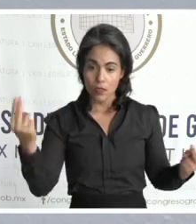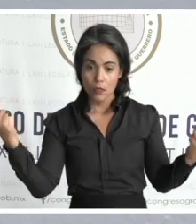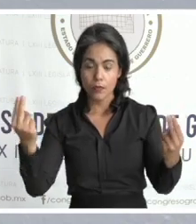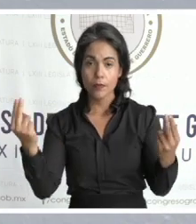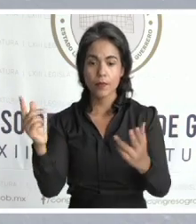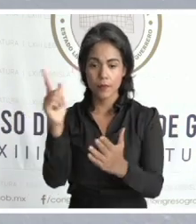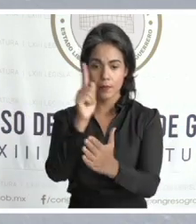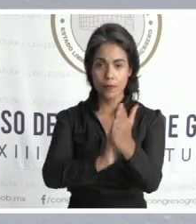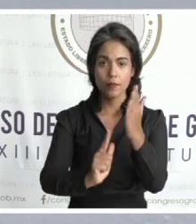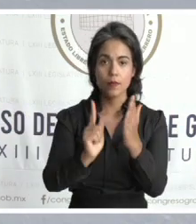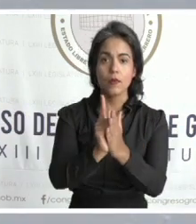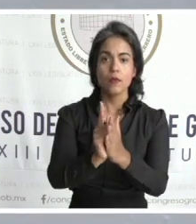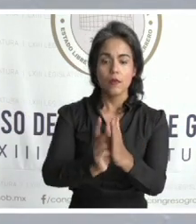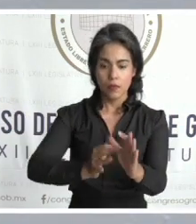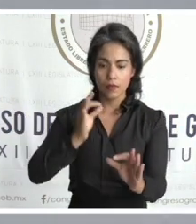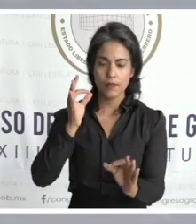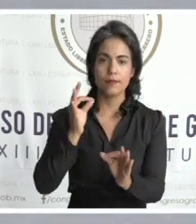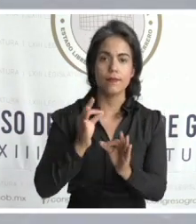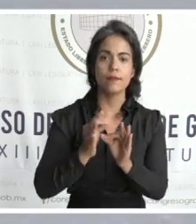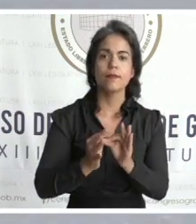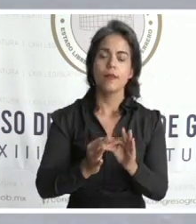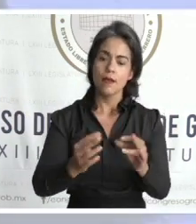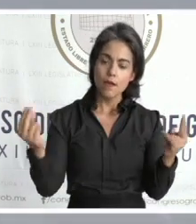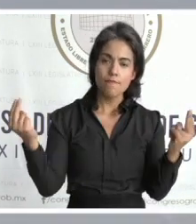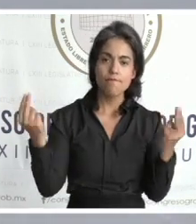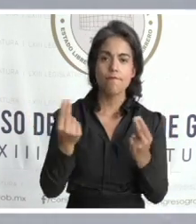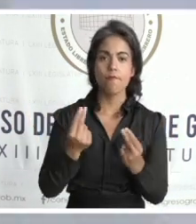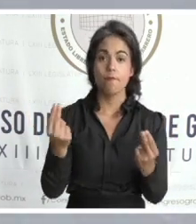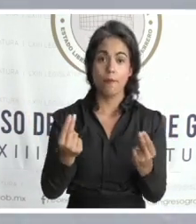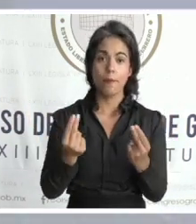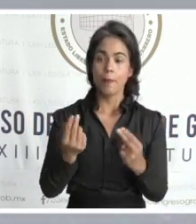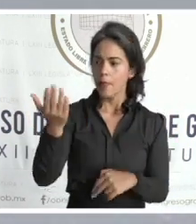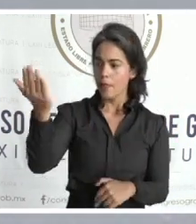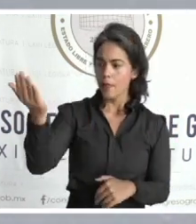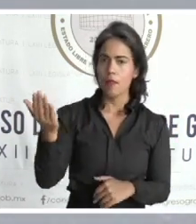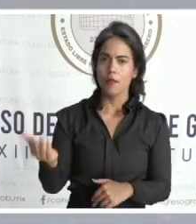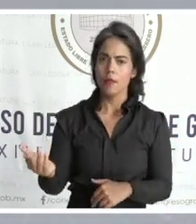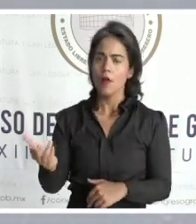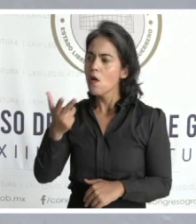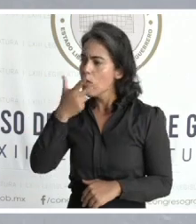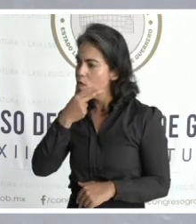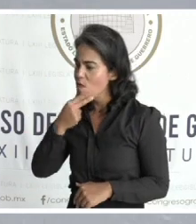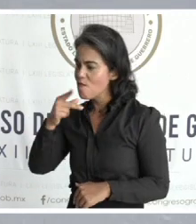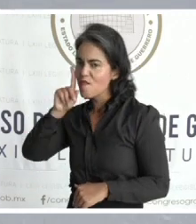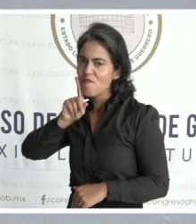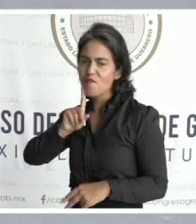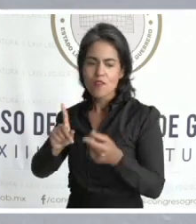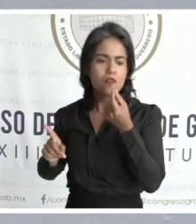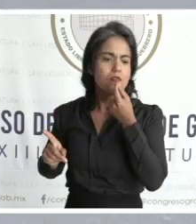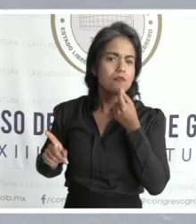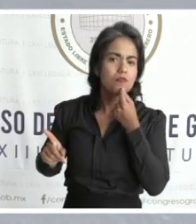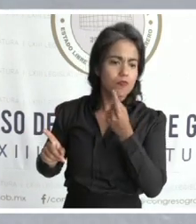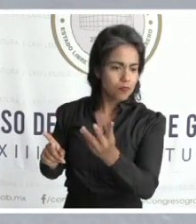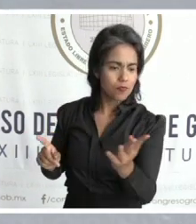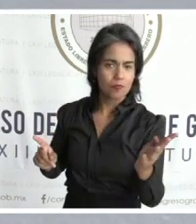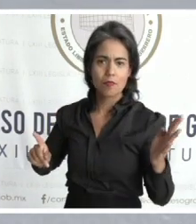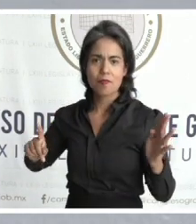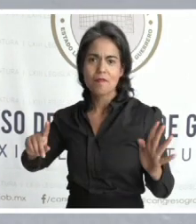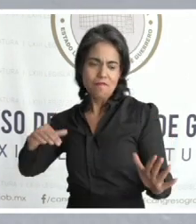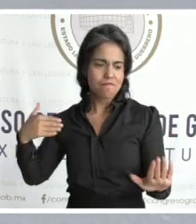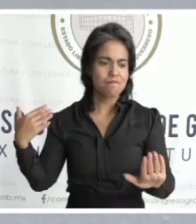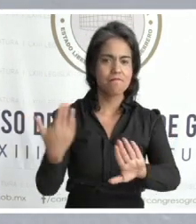sean ejemplares para quienes violentan a nuestras niñas, a nuestros niños y a